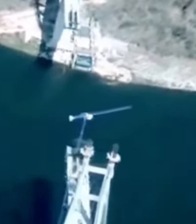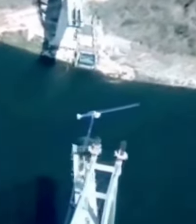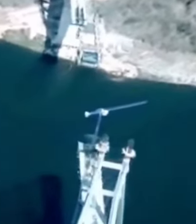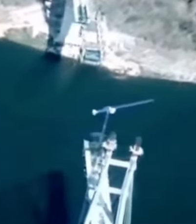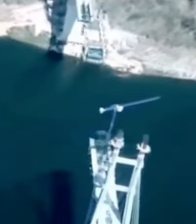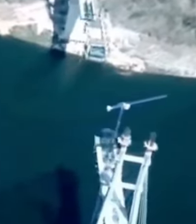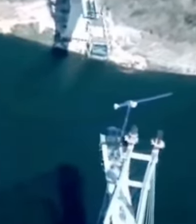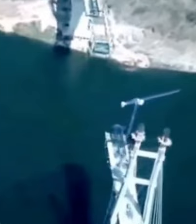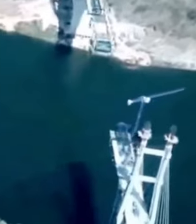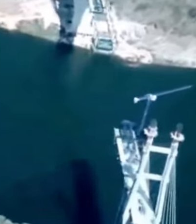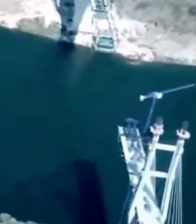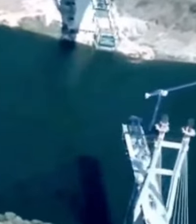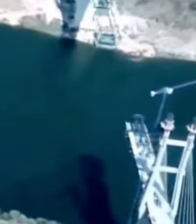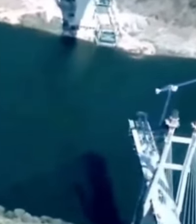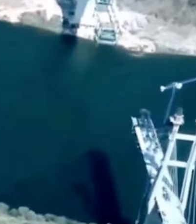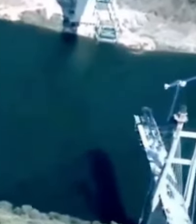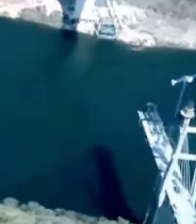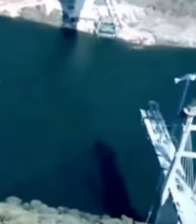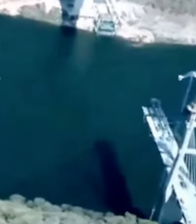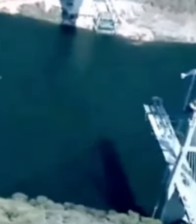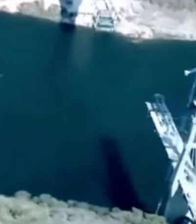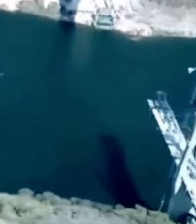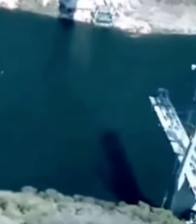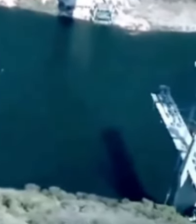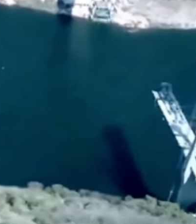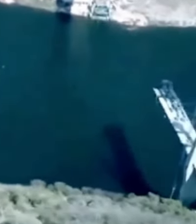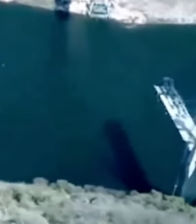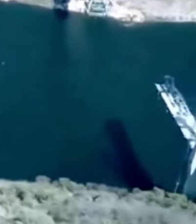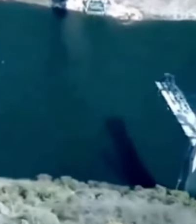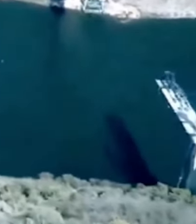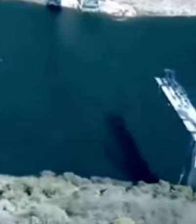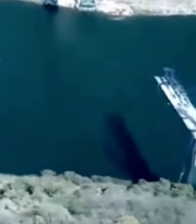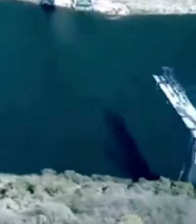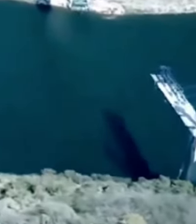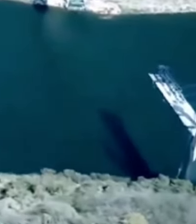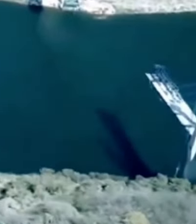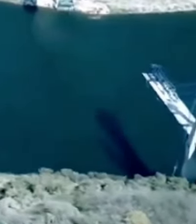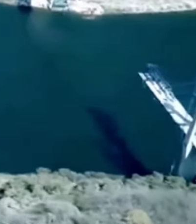Es muchísima agua. Eso es del sábado.